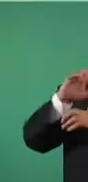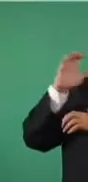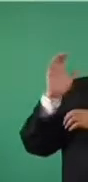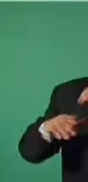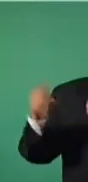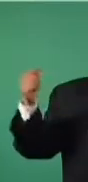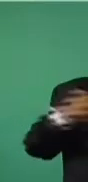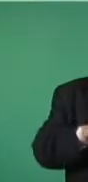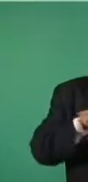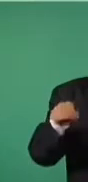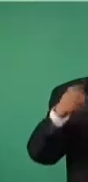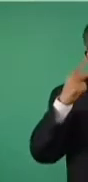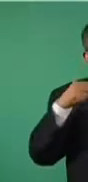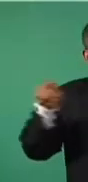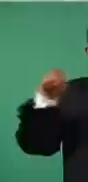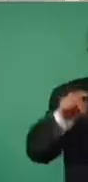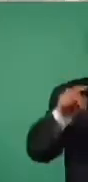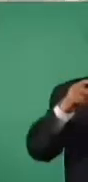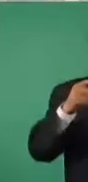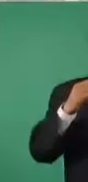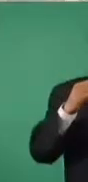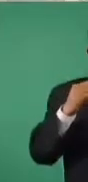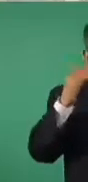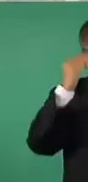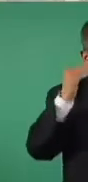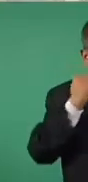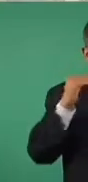hizo a Corea, donde se están